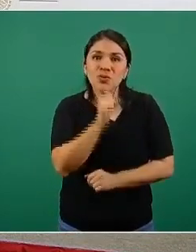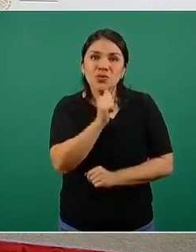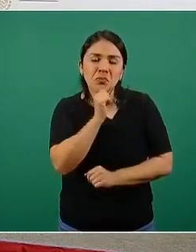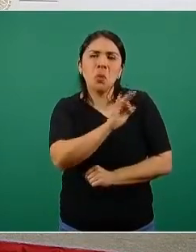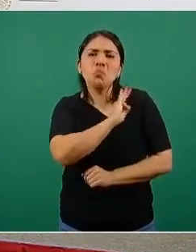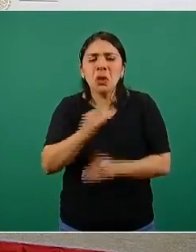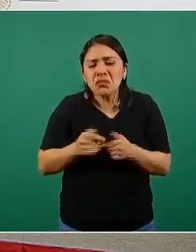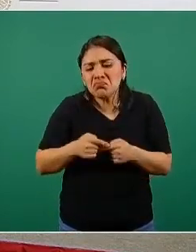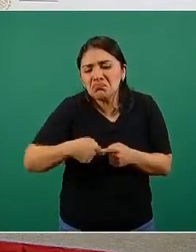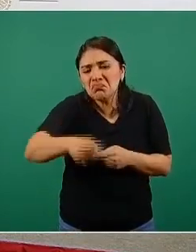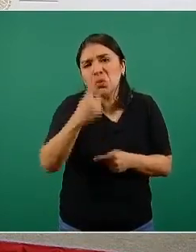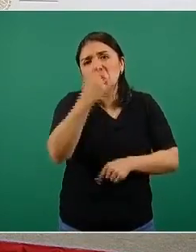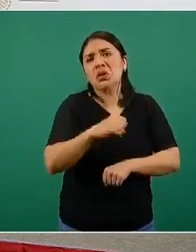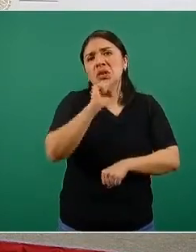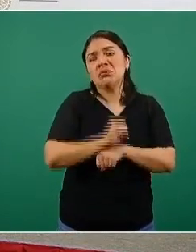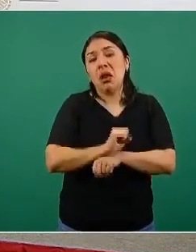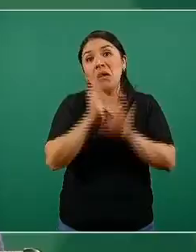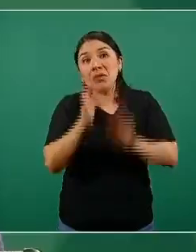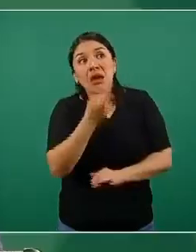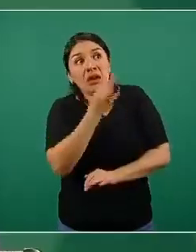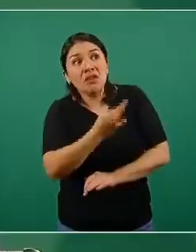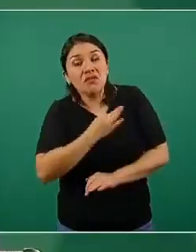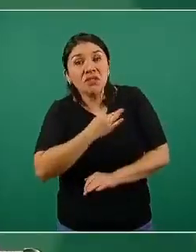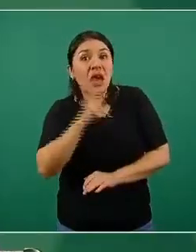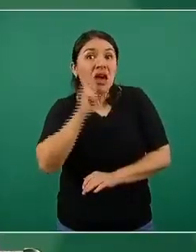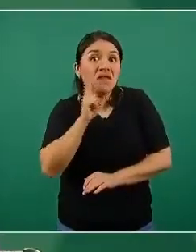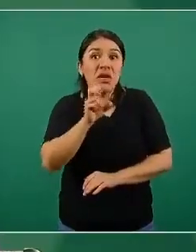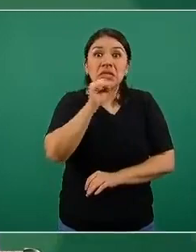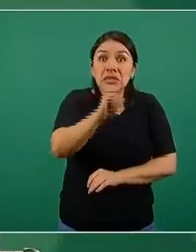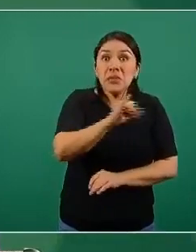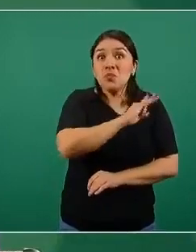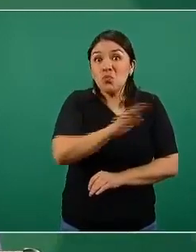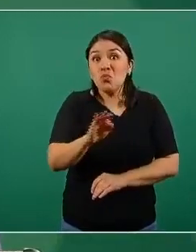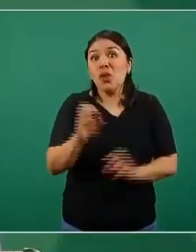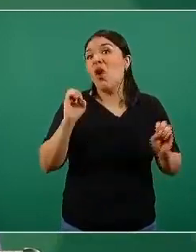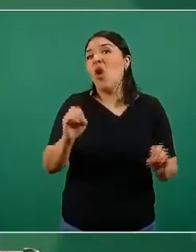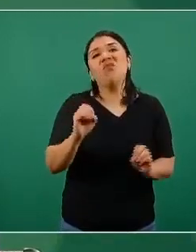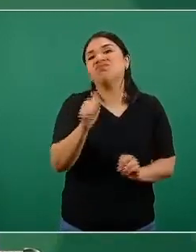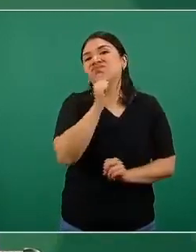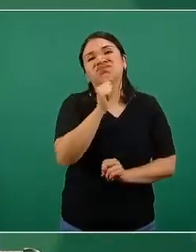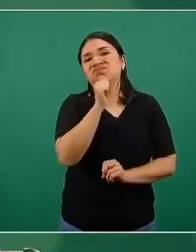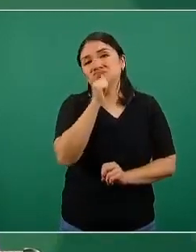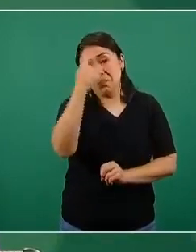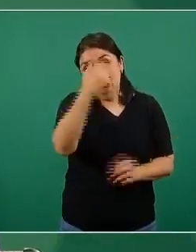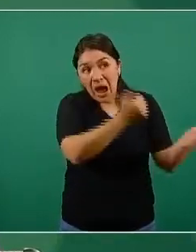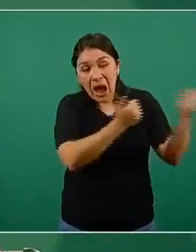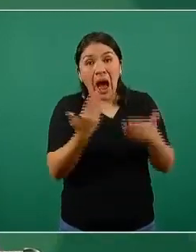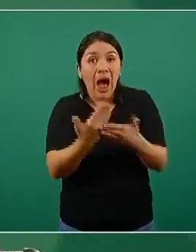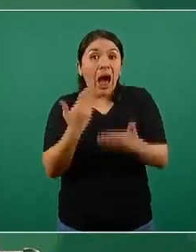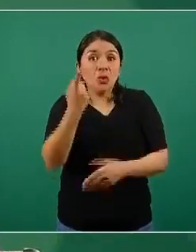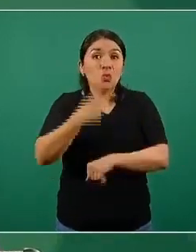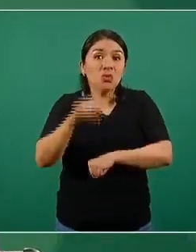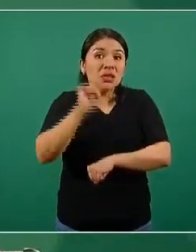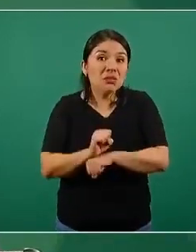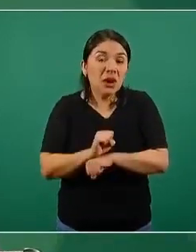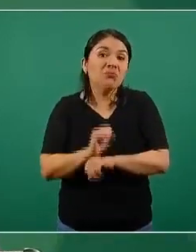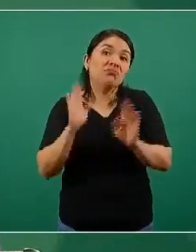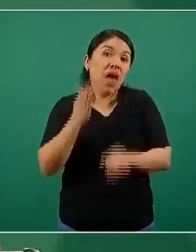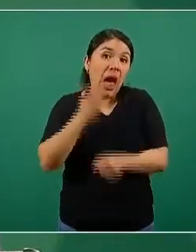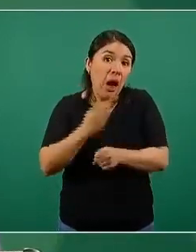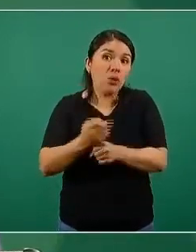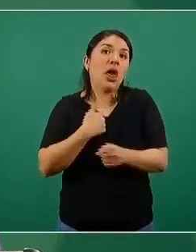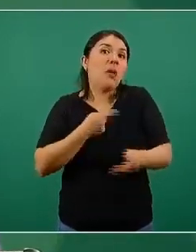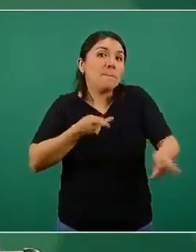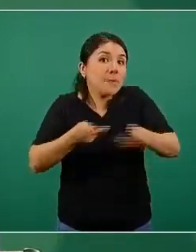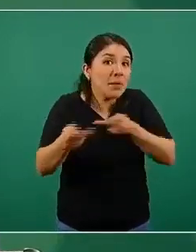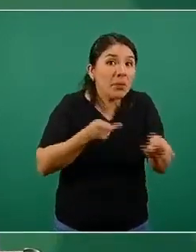que en la semana tengamos la confirmación si sí va a ser posible o no tener ese adelanto de una semana. Ahora estamos